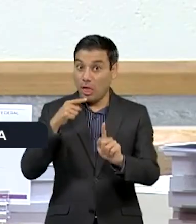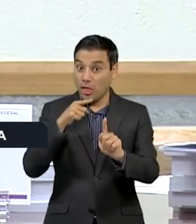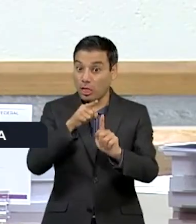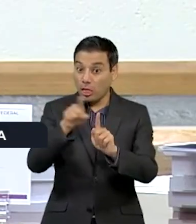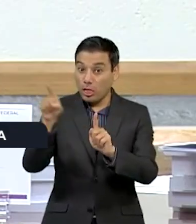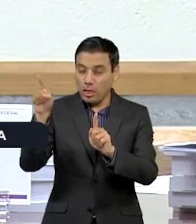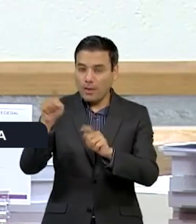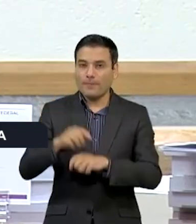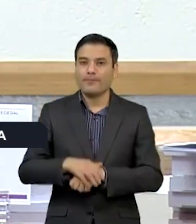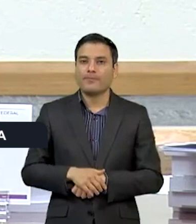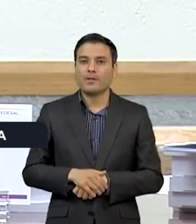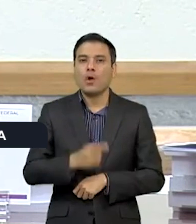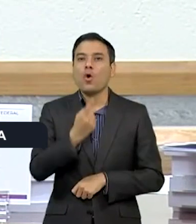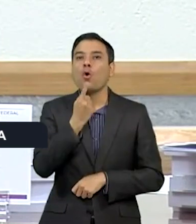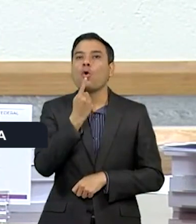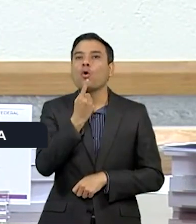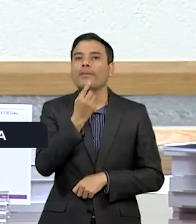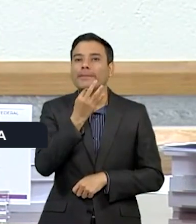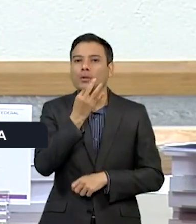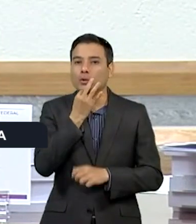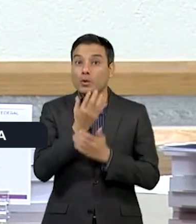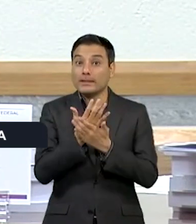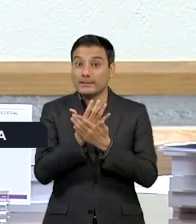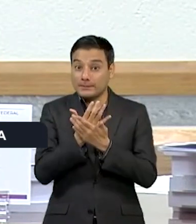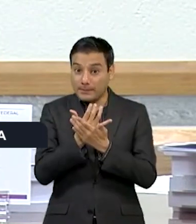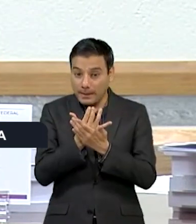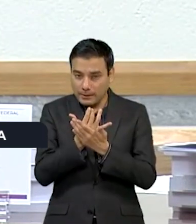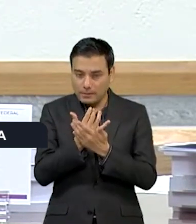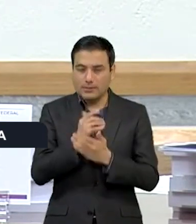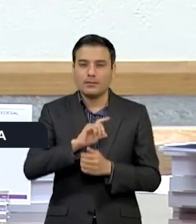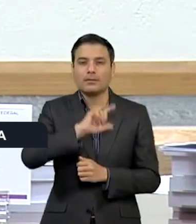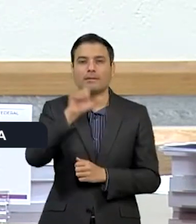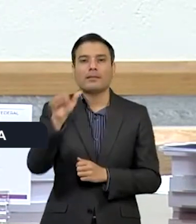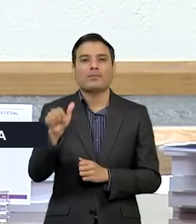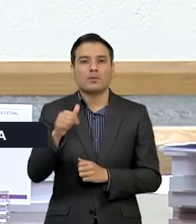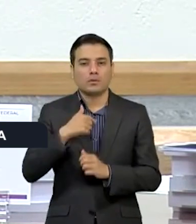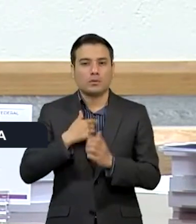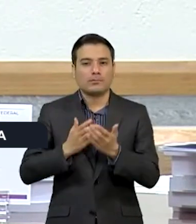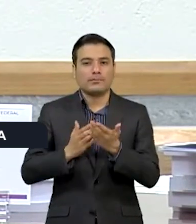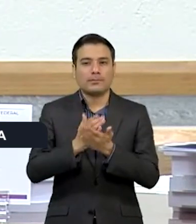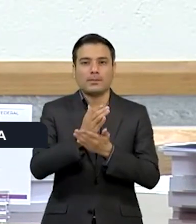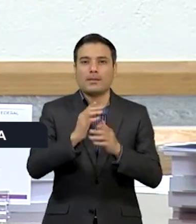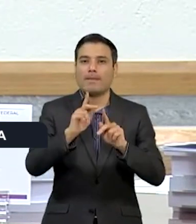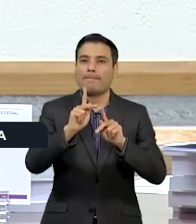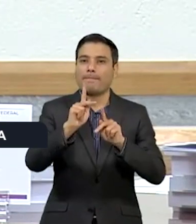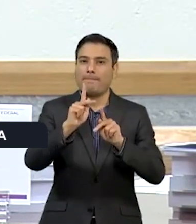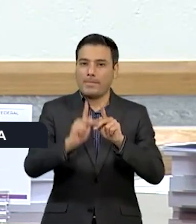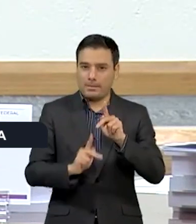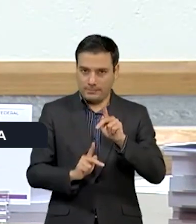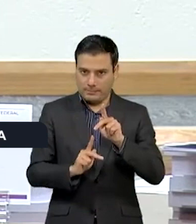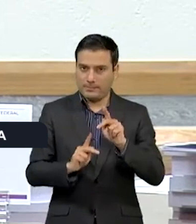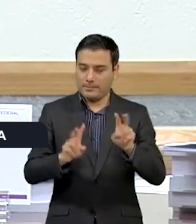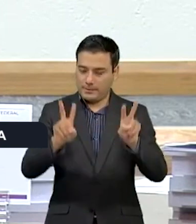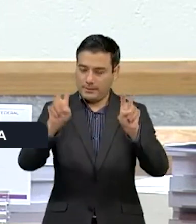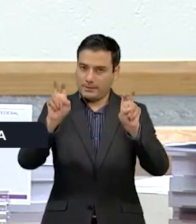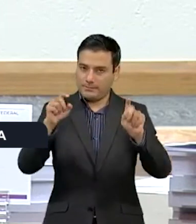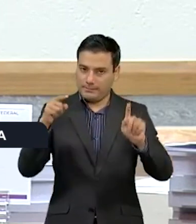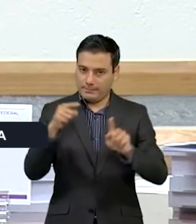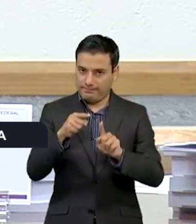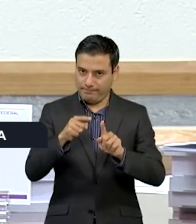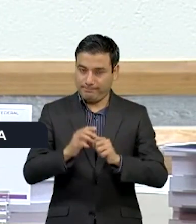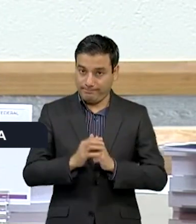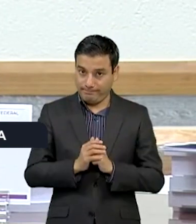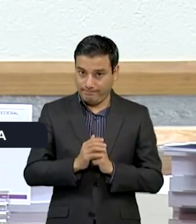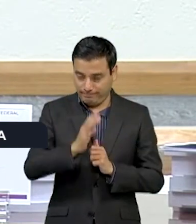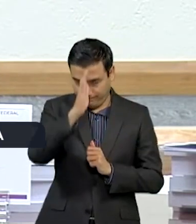consejera presidenta Guadalupe tadei afirmó que todos los consejeros estarán presentes para recibir la documentación entregar las constancias de recepción